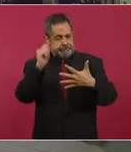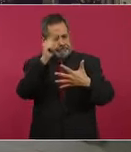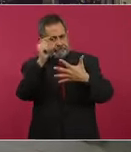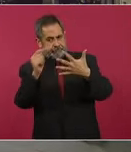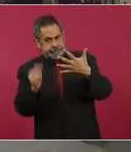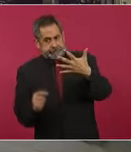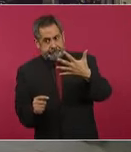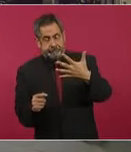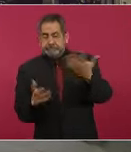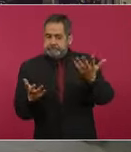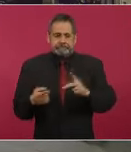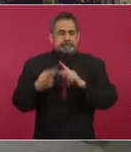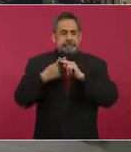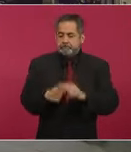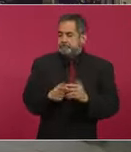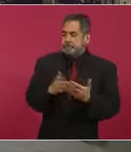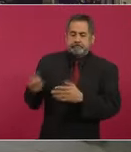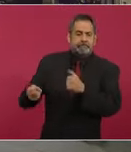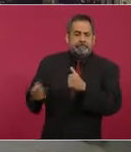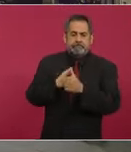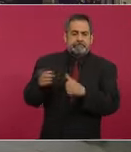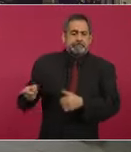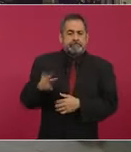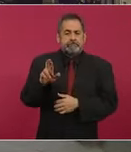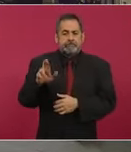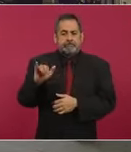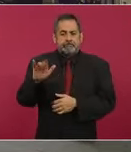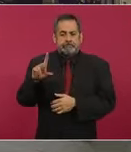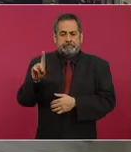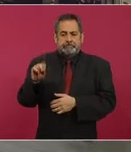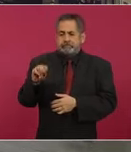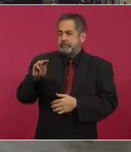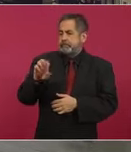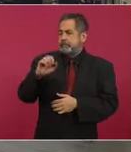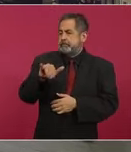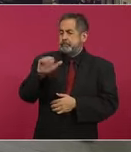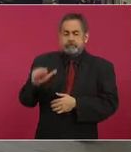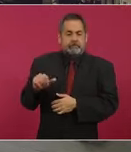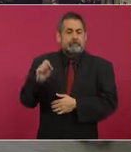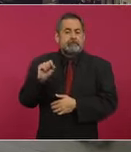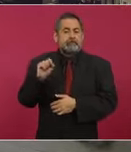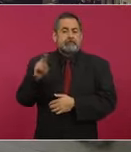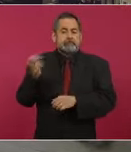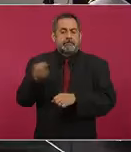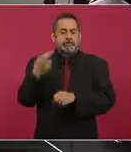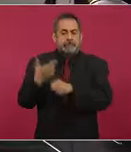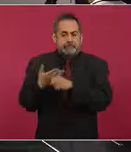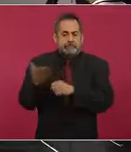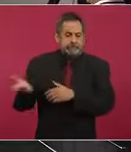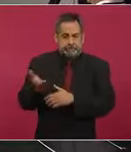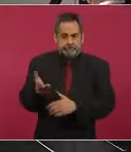que comenzamos con Ricardo Mejía, subsecretario de Seguridad Pública.